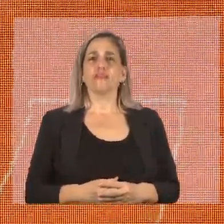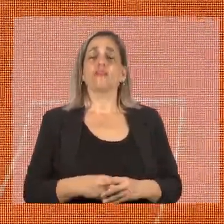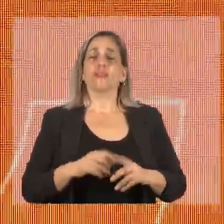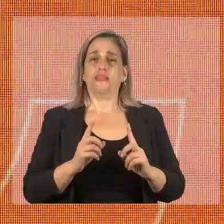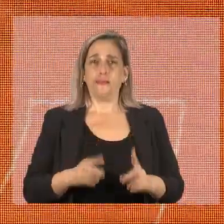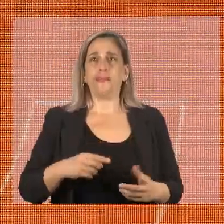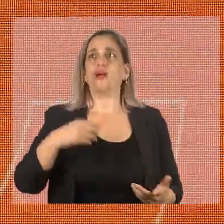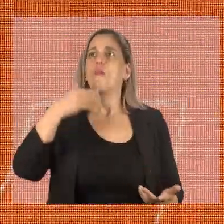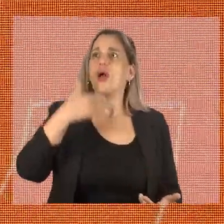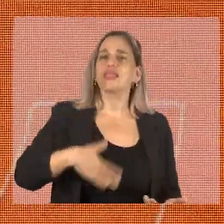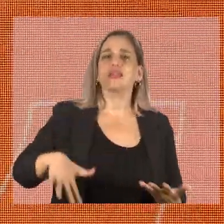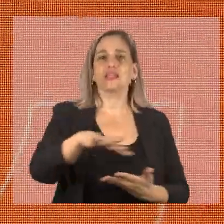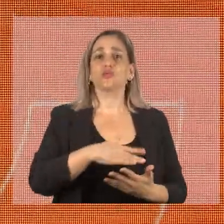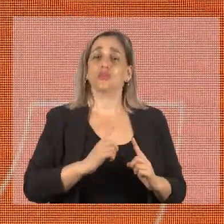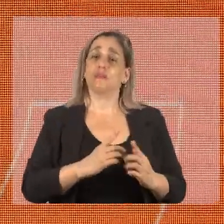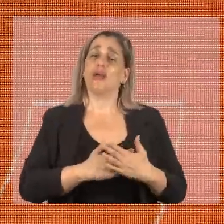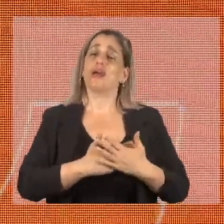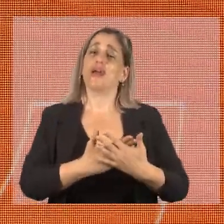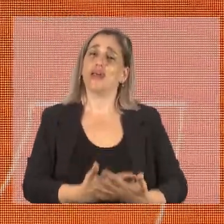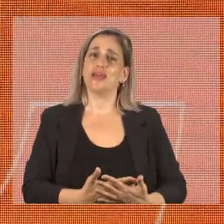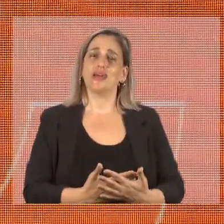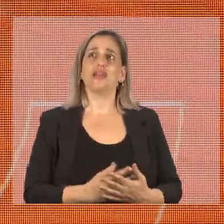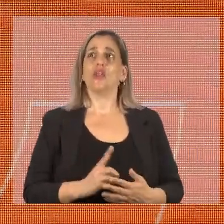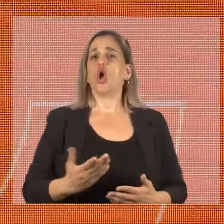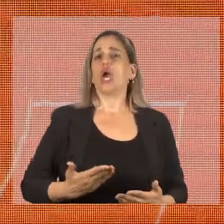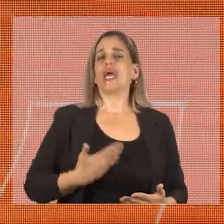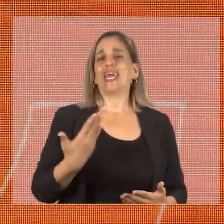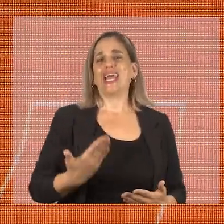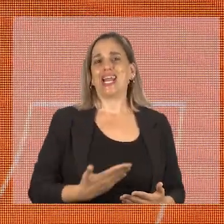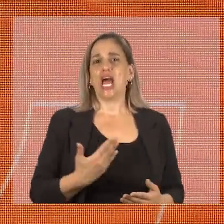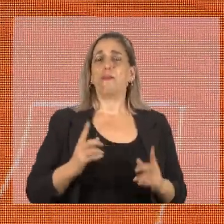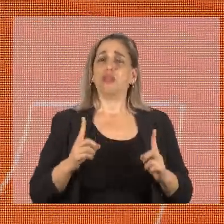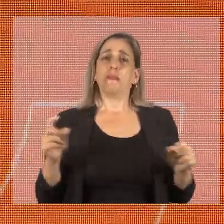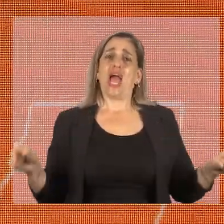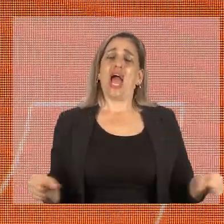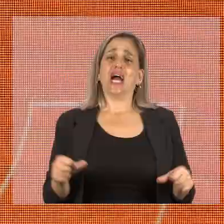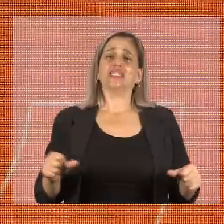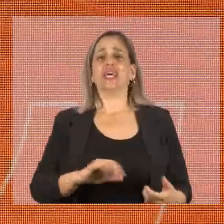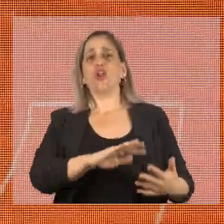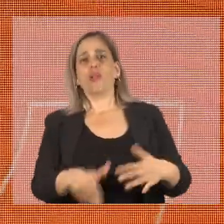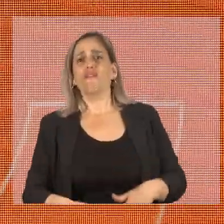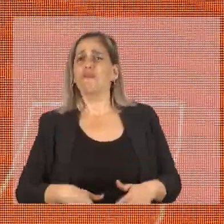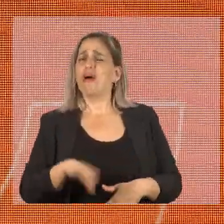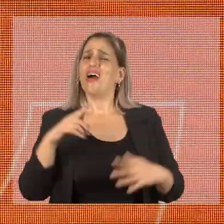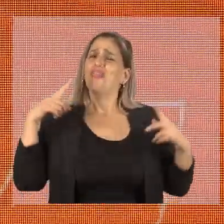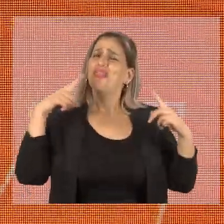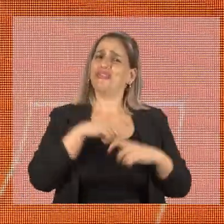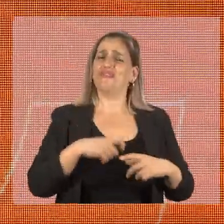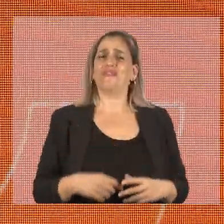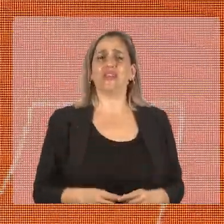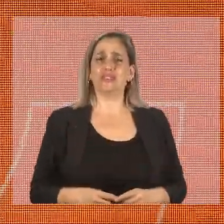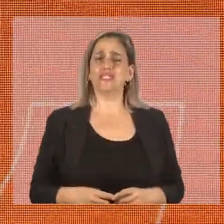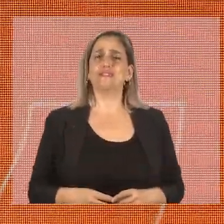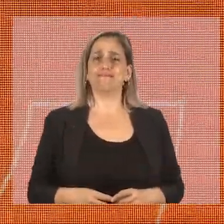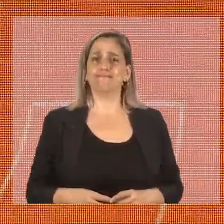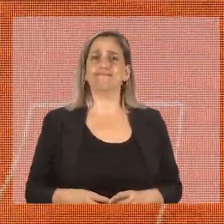/ comprender y después querer los reclamos y pasarlos por el tamiz más difícil,